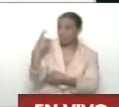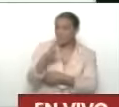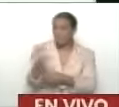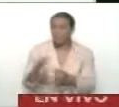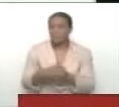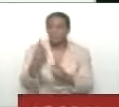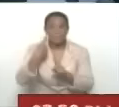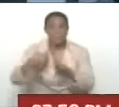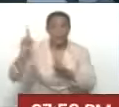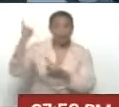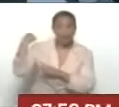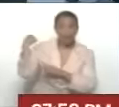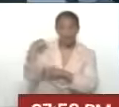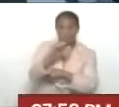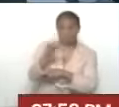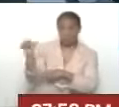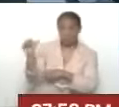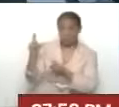Pero